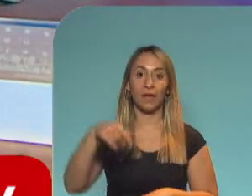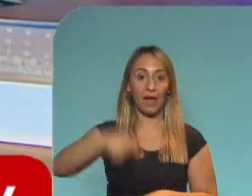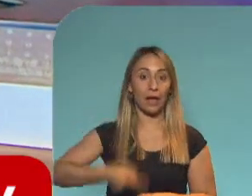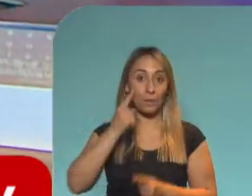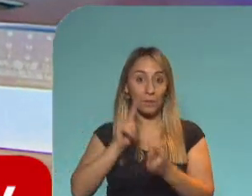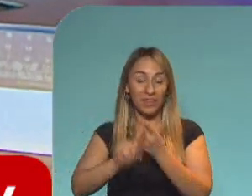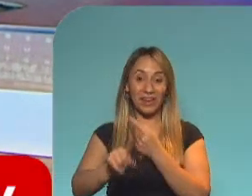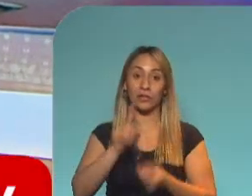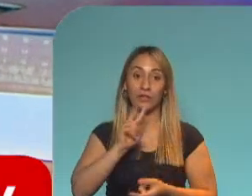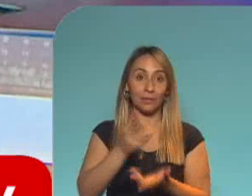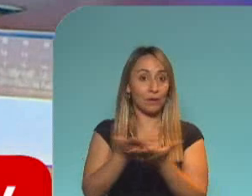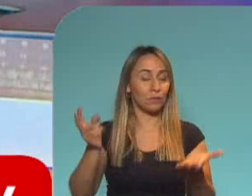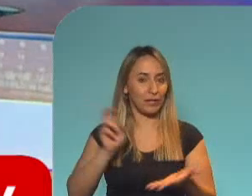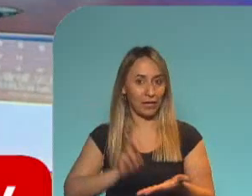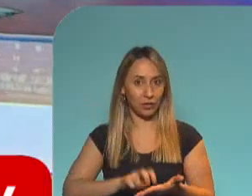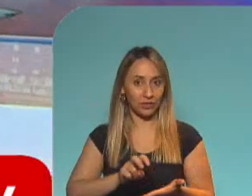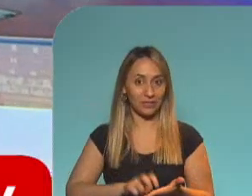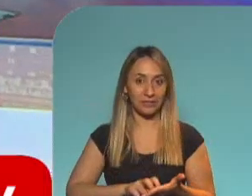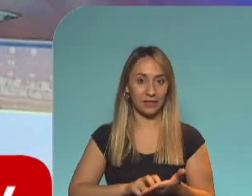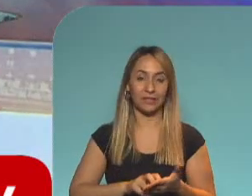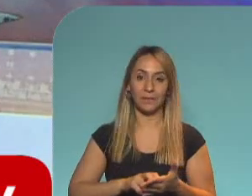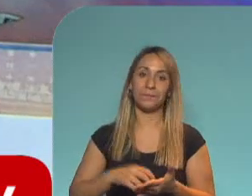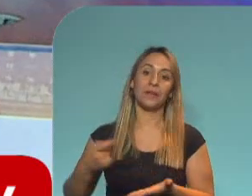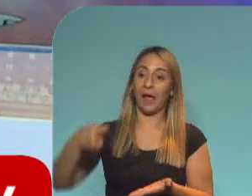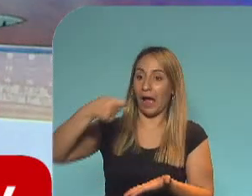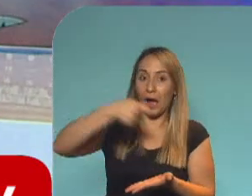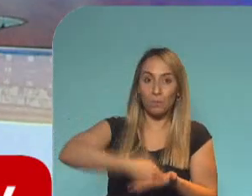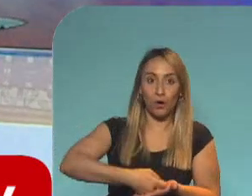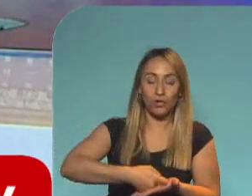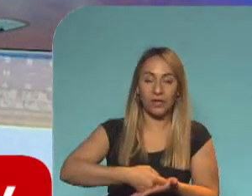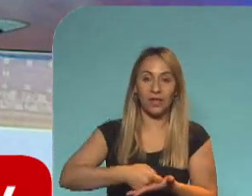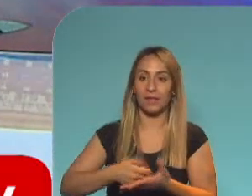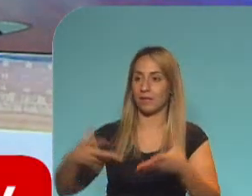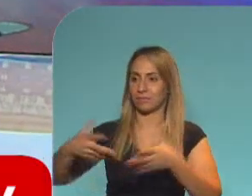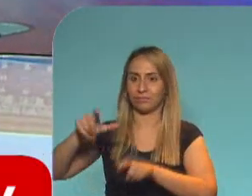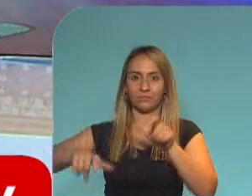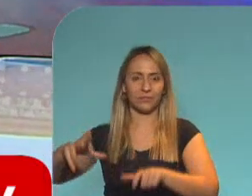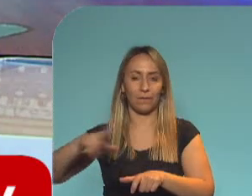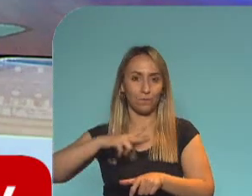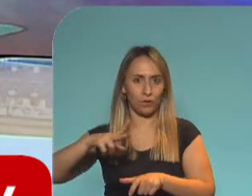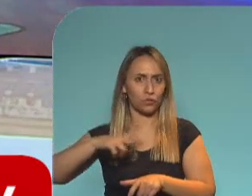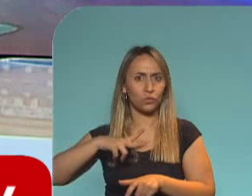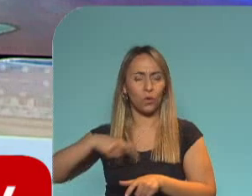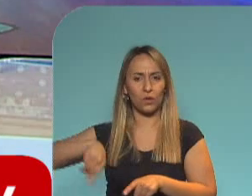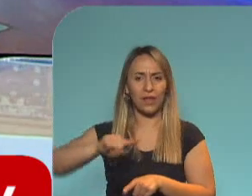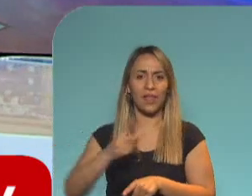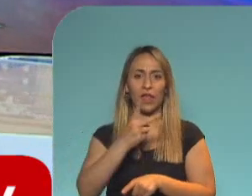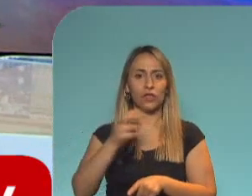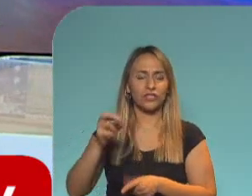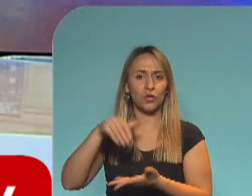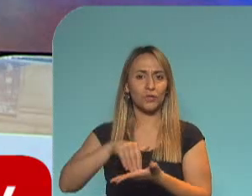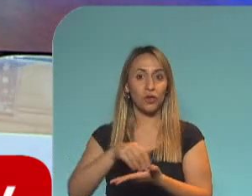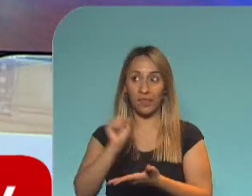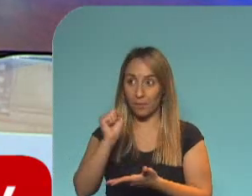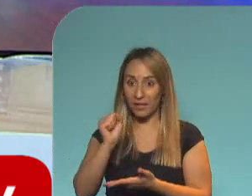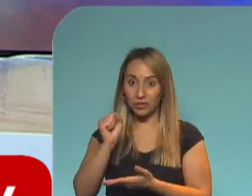Pública Noticias. El aporte de las grandes fortunas, fortunas superiores a 200 millones de